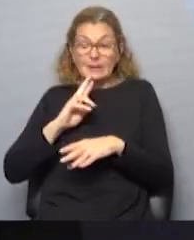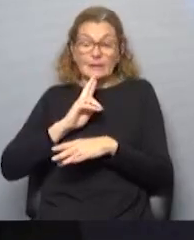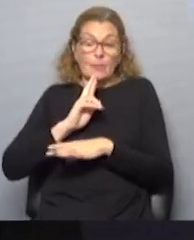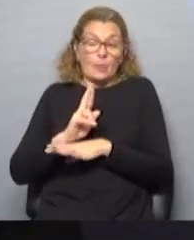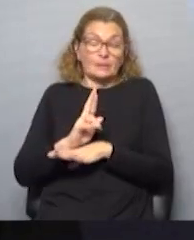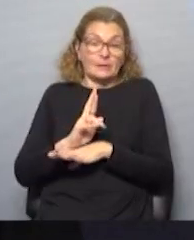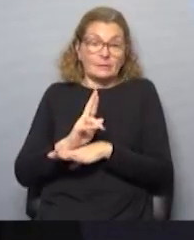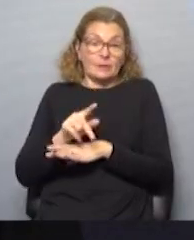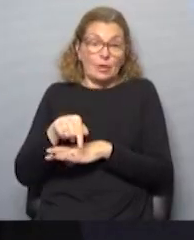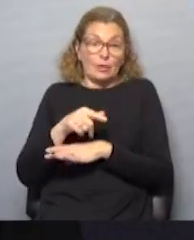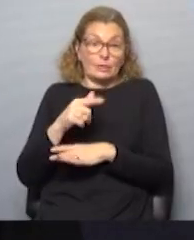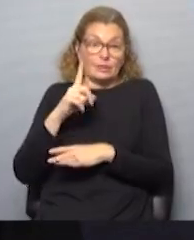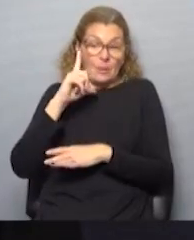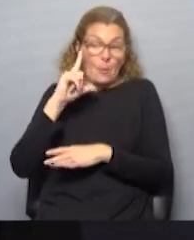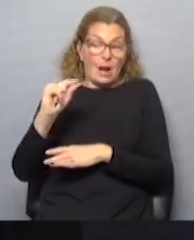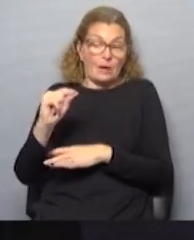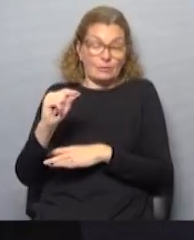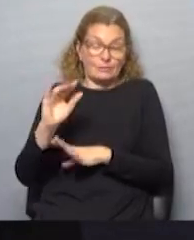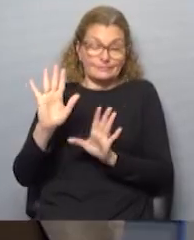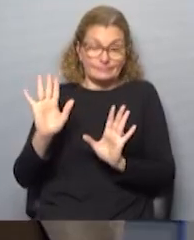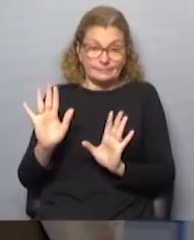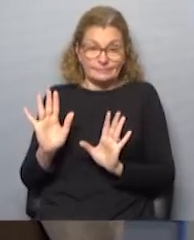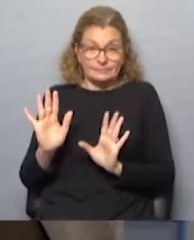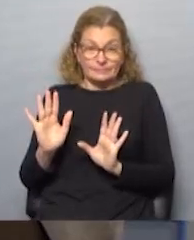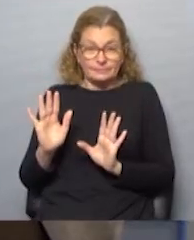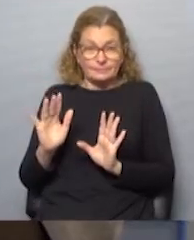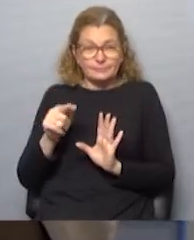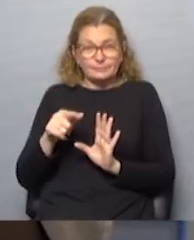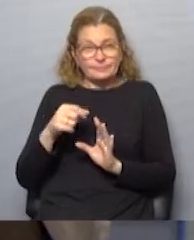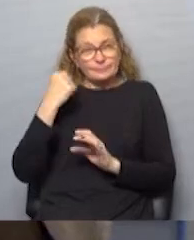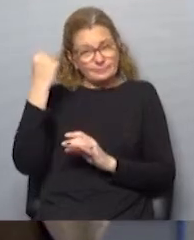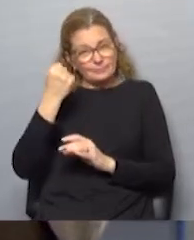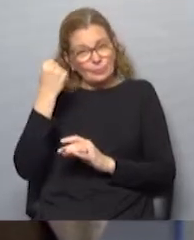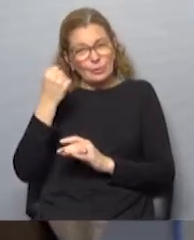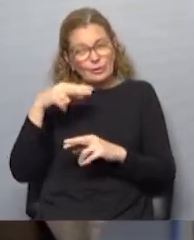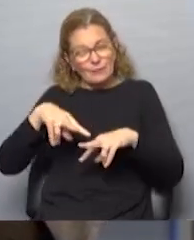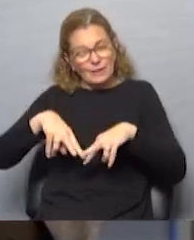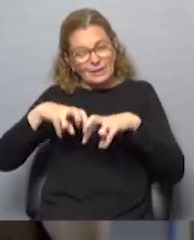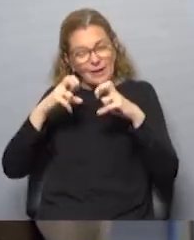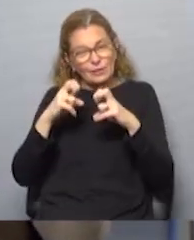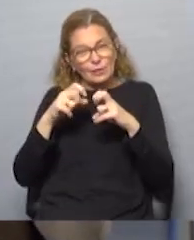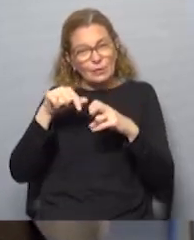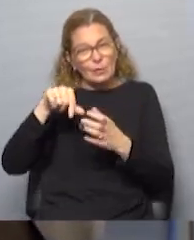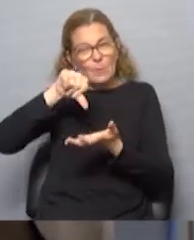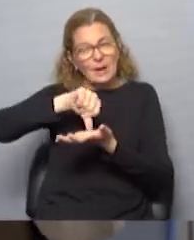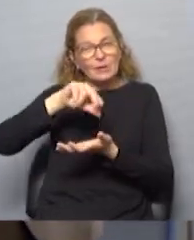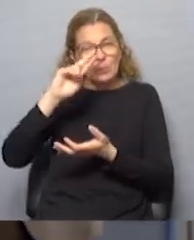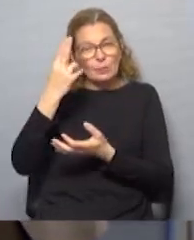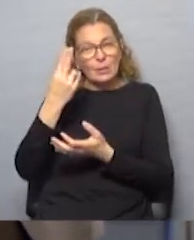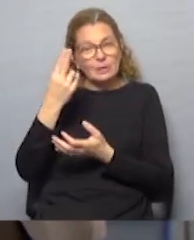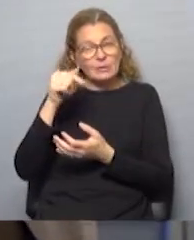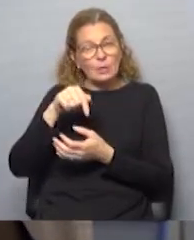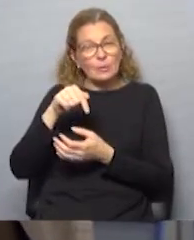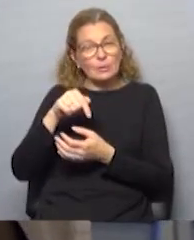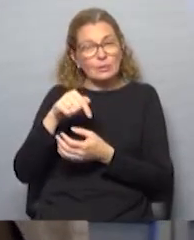es donde estamos más lejos y fuerte cuál es la importancia de la investigación en un país como uruguay o en uruguay